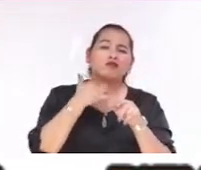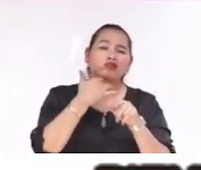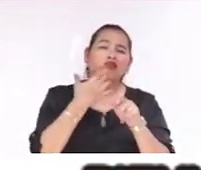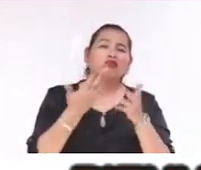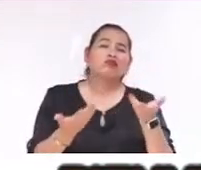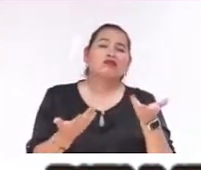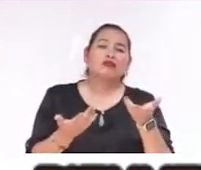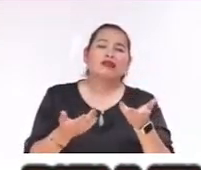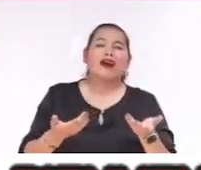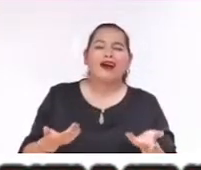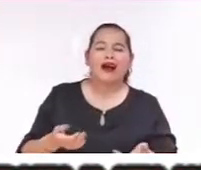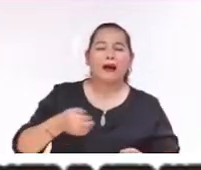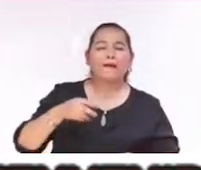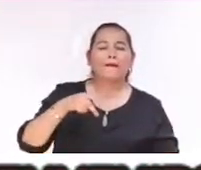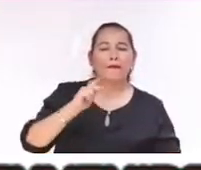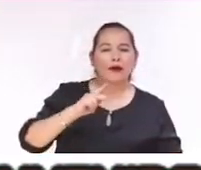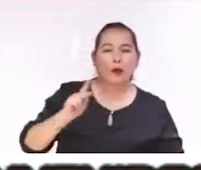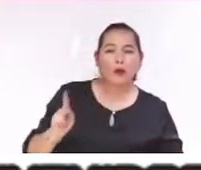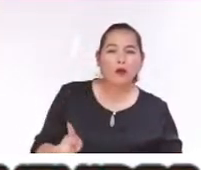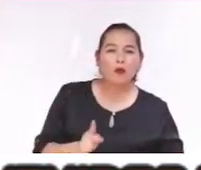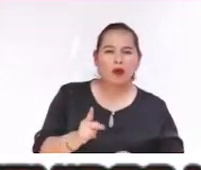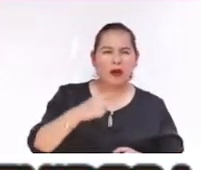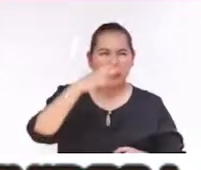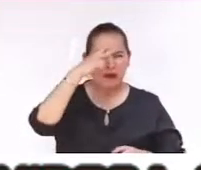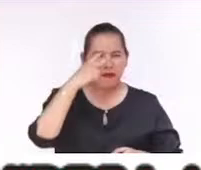que el pueblo de México ya no les cree.